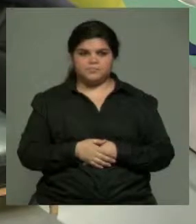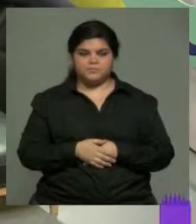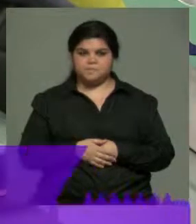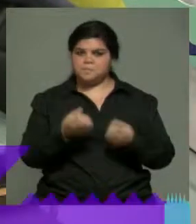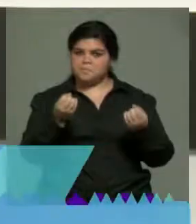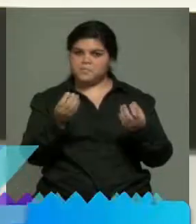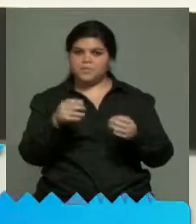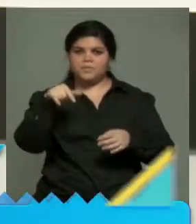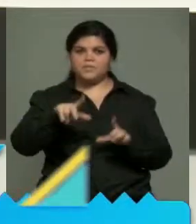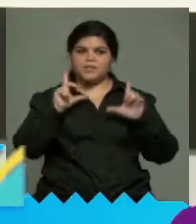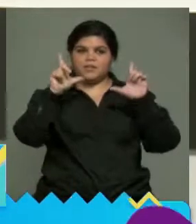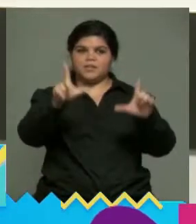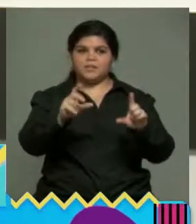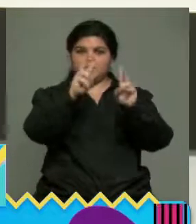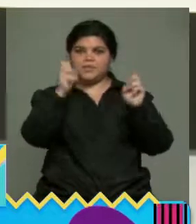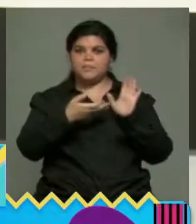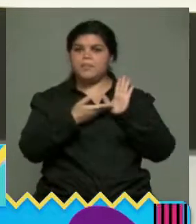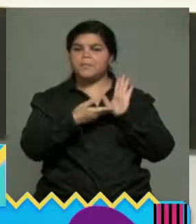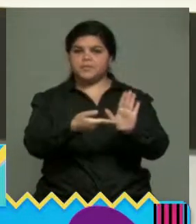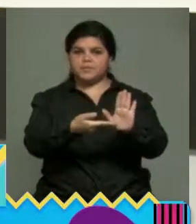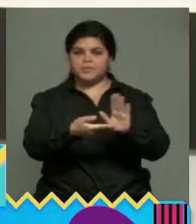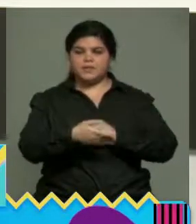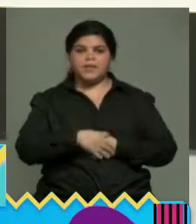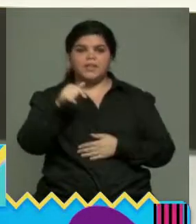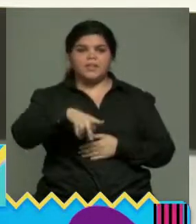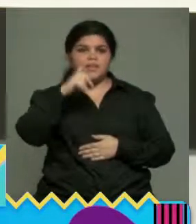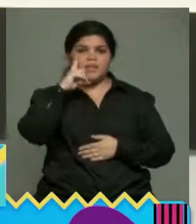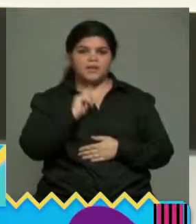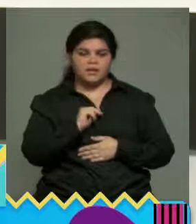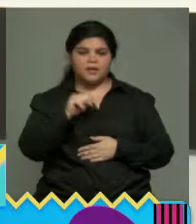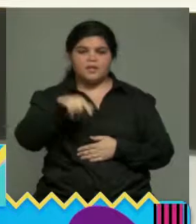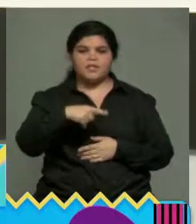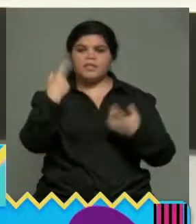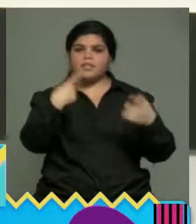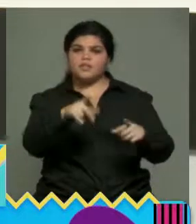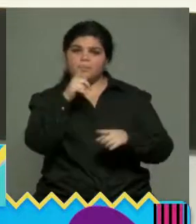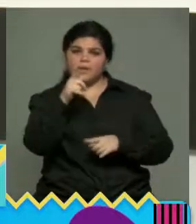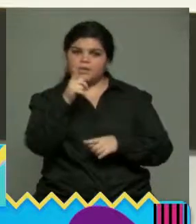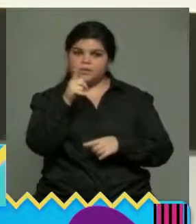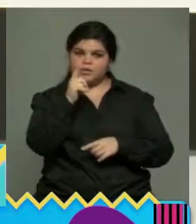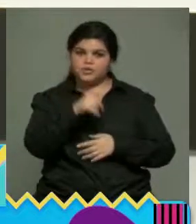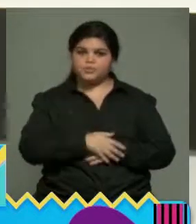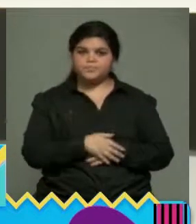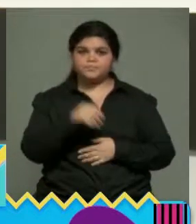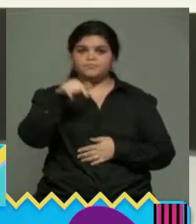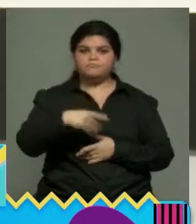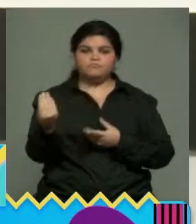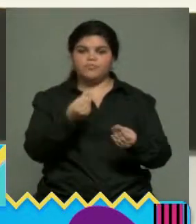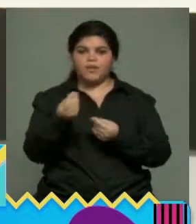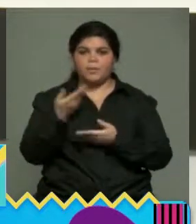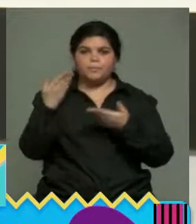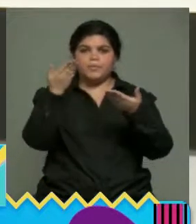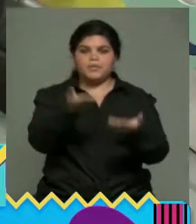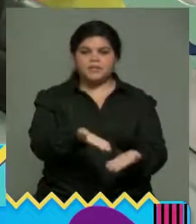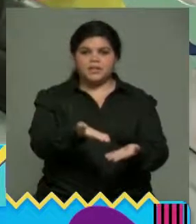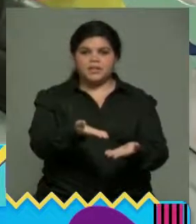Perfecto, ahí pasaba el clip presentando el tema del programa del día de hoy de Distintos Parecidos. Y vamos a pasar a presentar a nuestros invitados